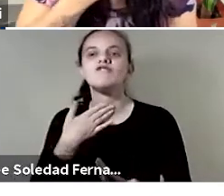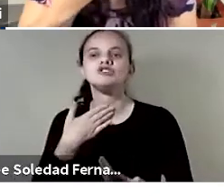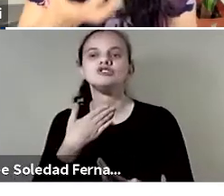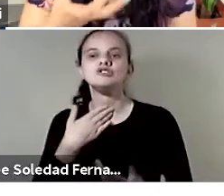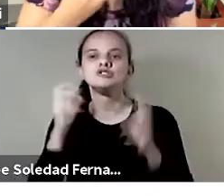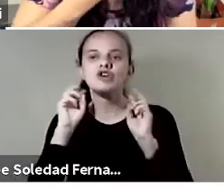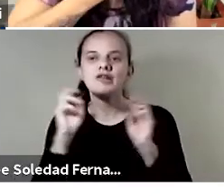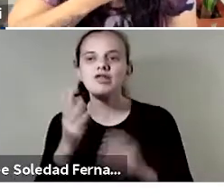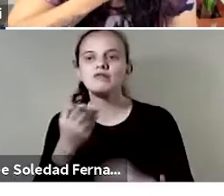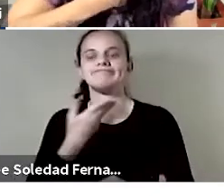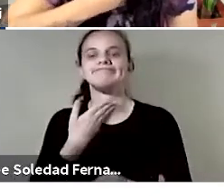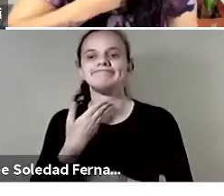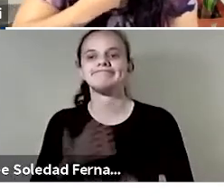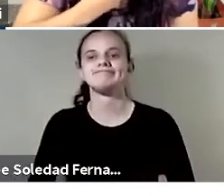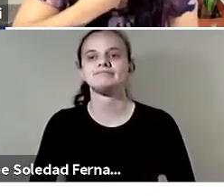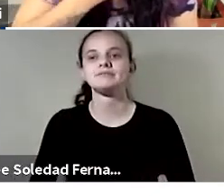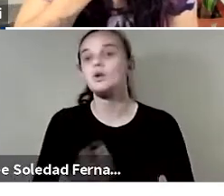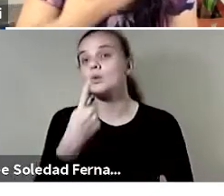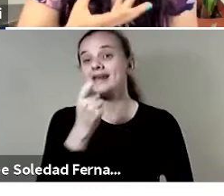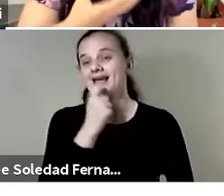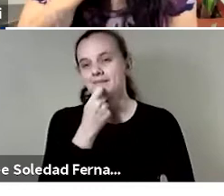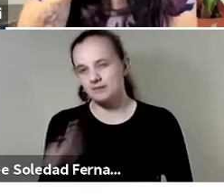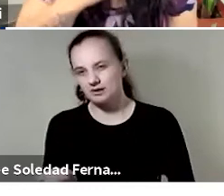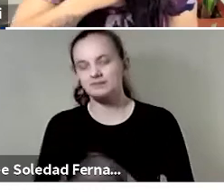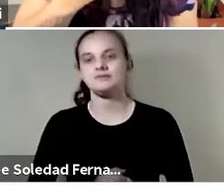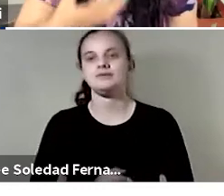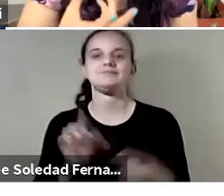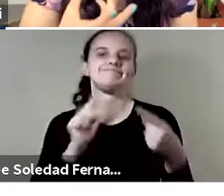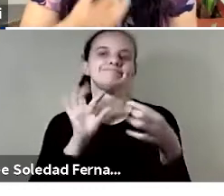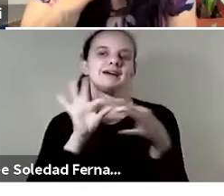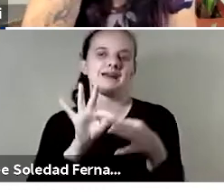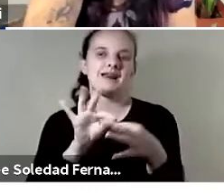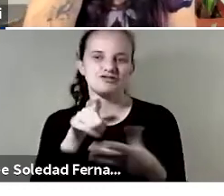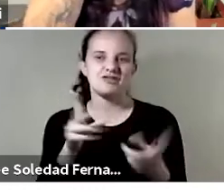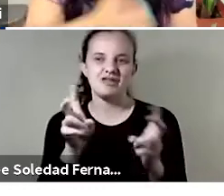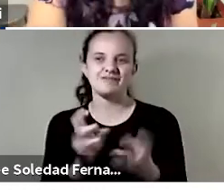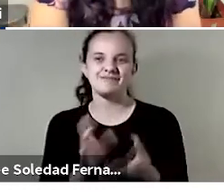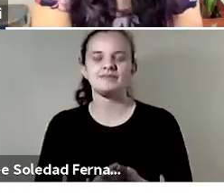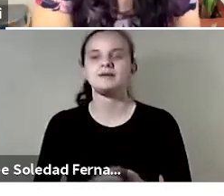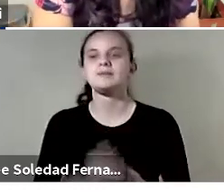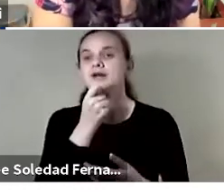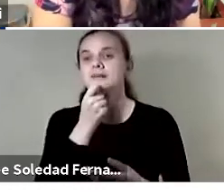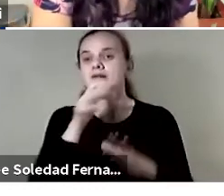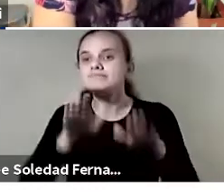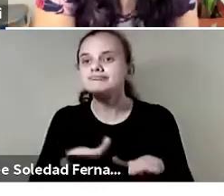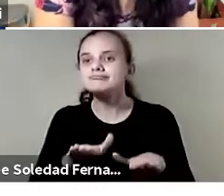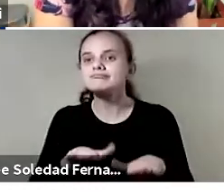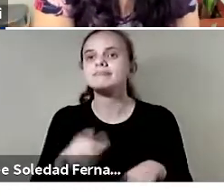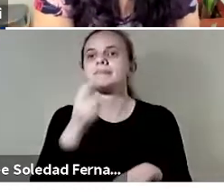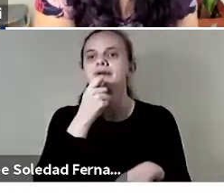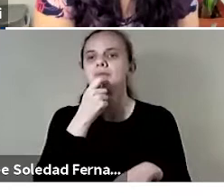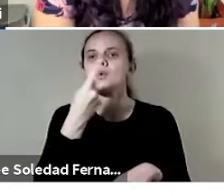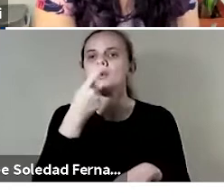la verbalización, que es como el acto de hablar a través de la voz, de un sonido, ¿no? Un ejemplo de una